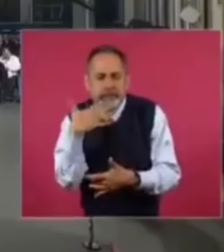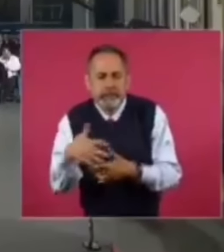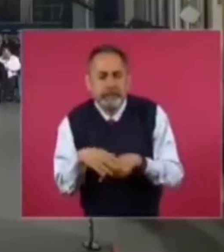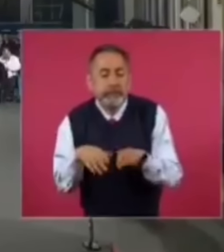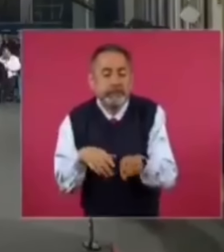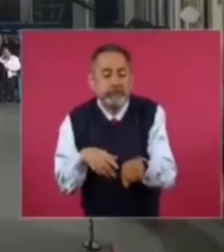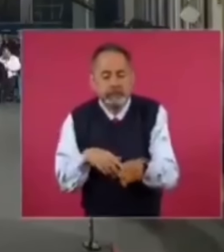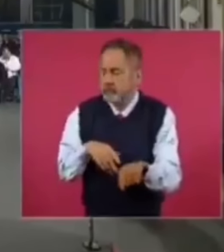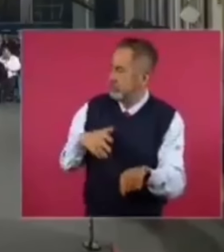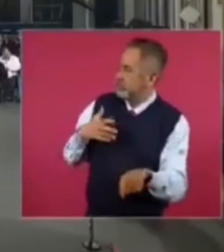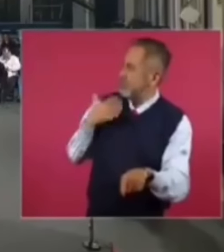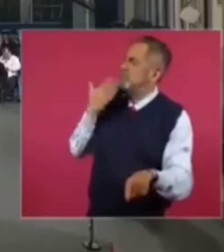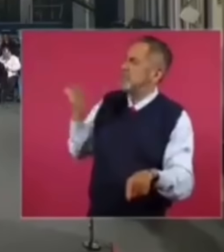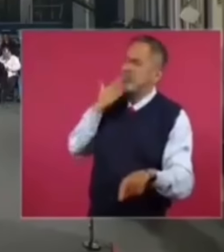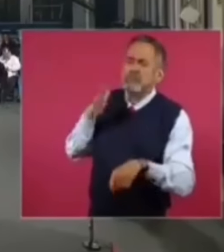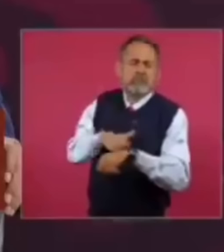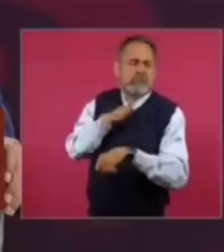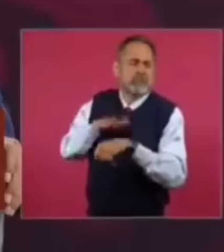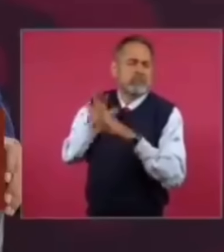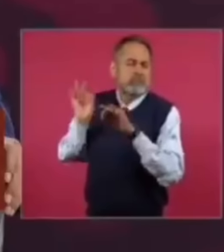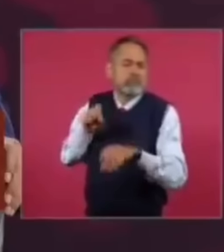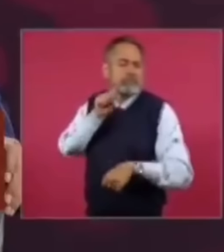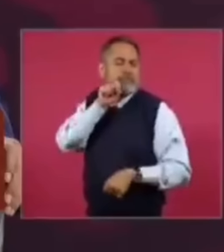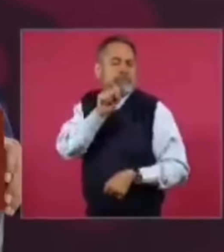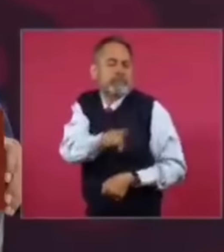ellos eran también